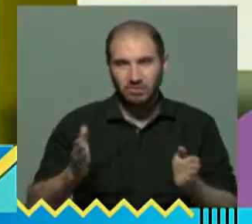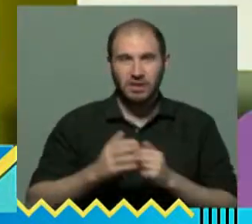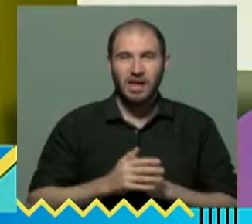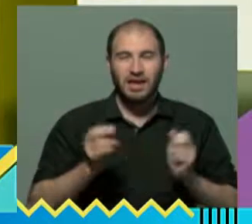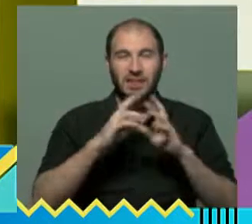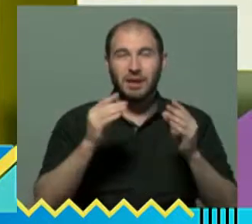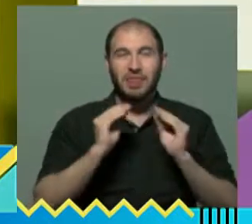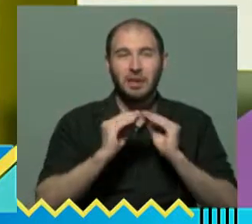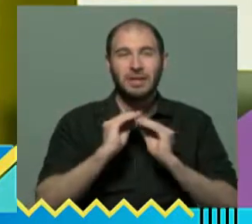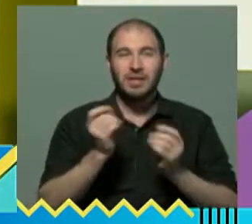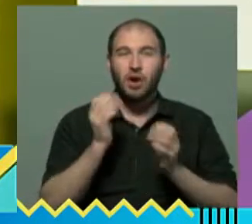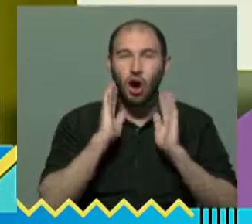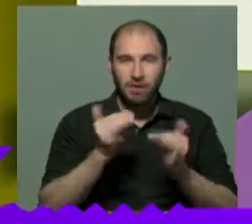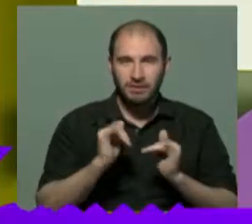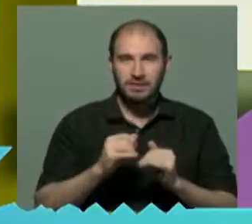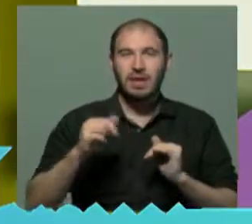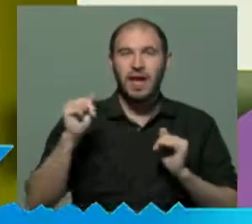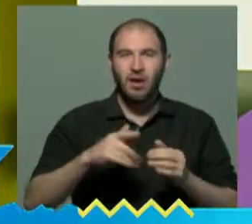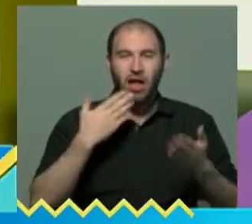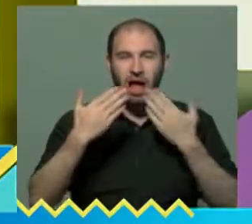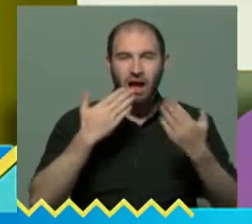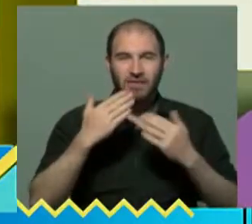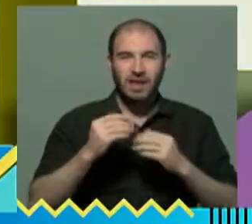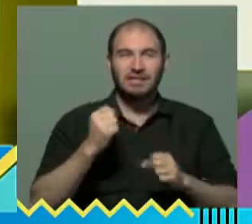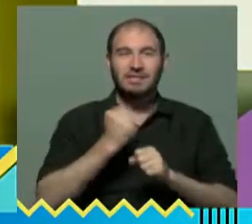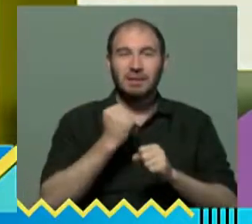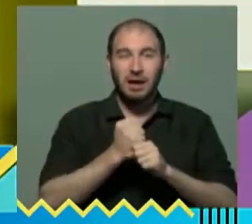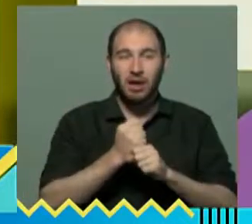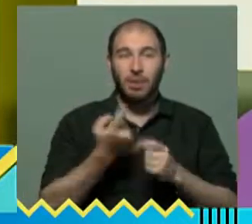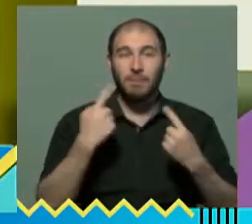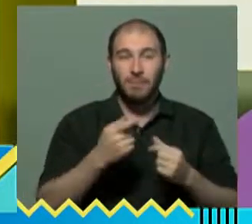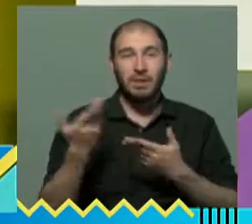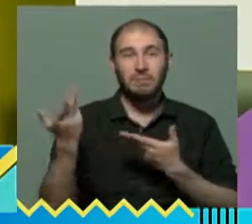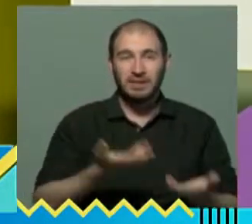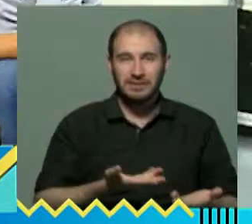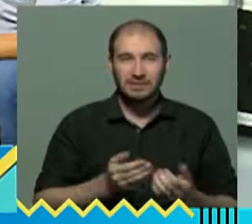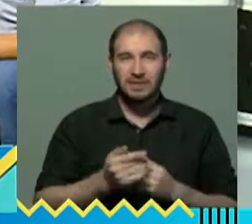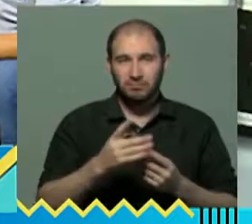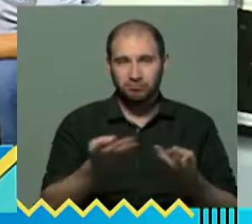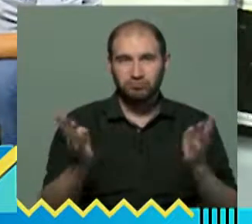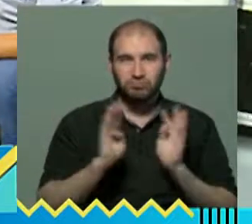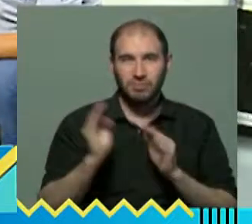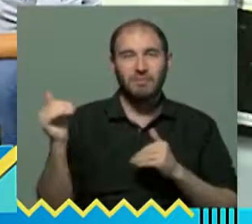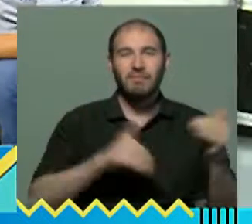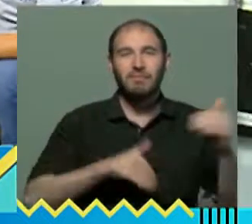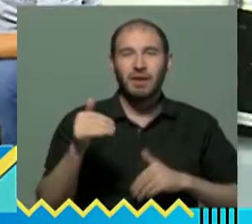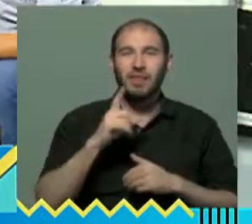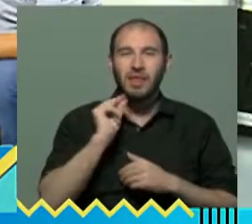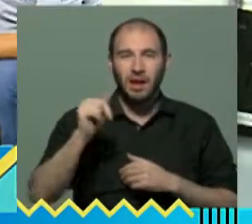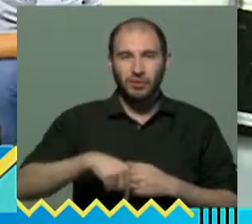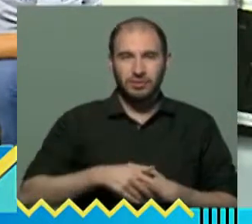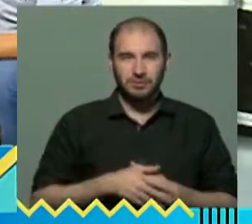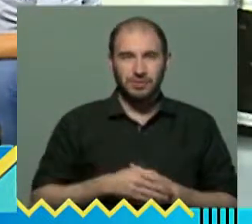tema del debate joven. Entonces hoy vamos a estar hablando del empleo, pero para eso los vamos a presentar a ellos, a quienes nos acompañan en el día de